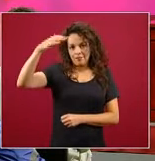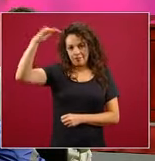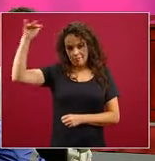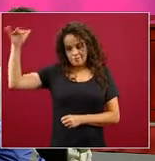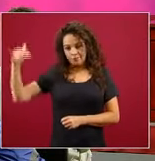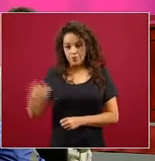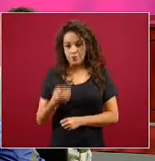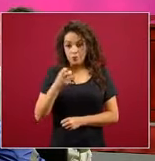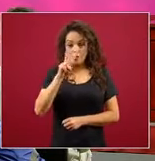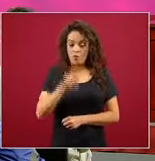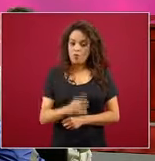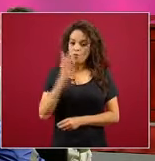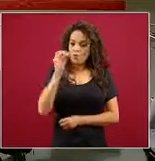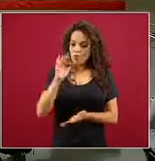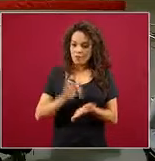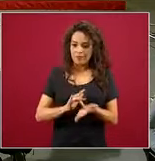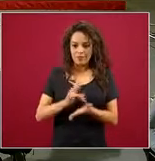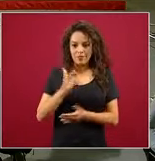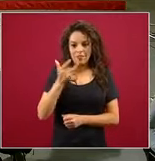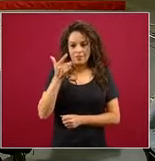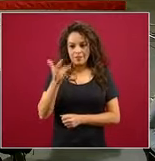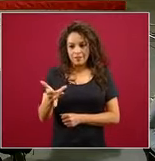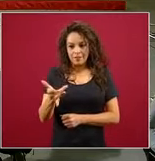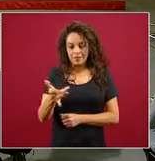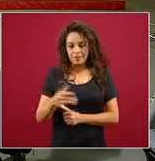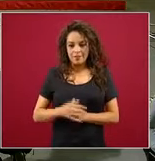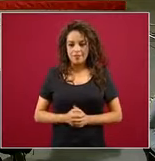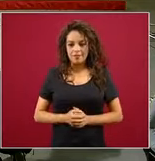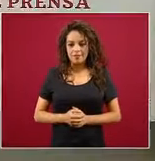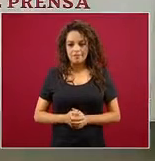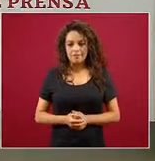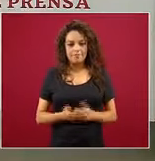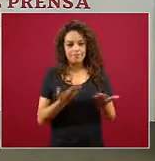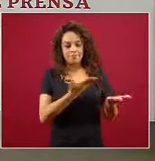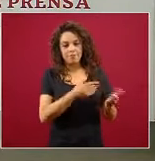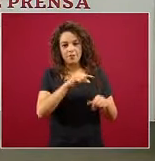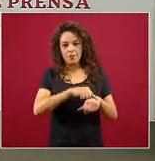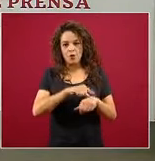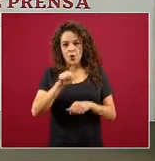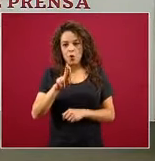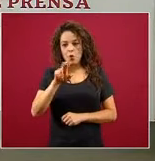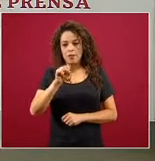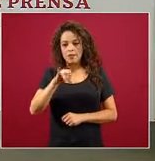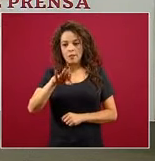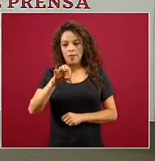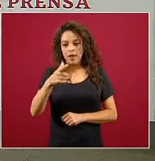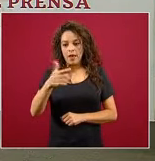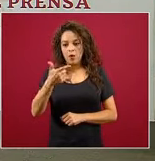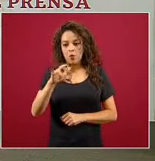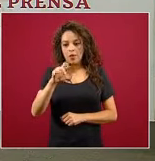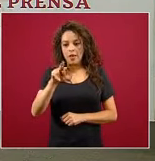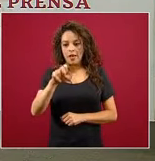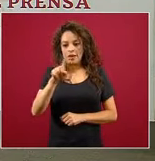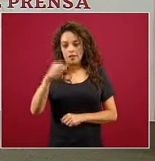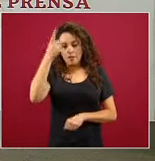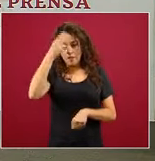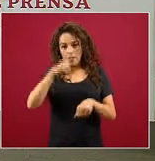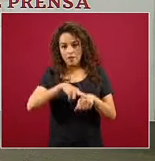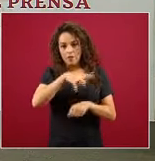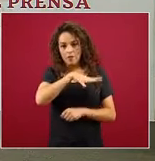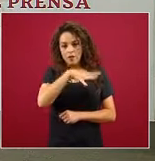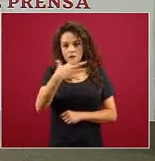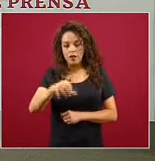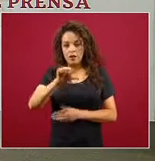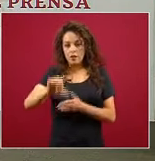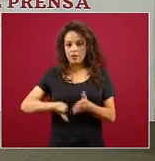la presencia esta noche del doctor Luis Miguel Gutiérrez. Él es el director general del